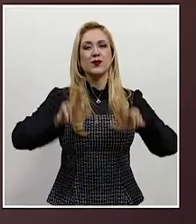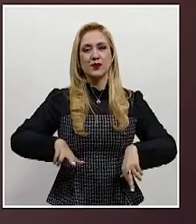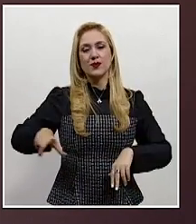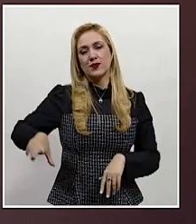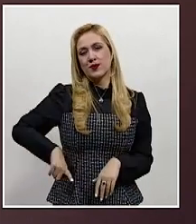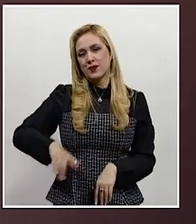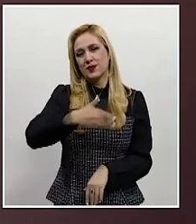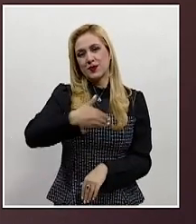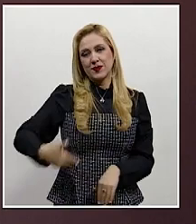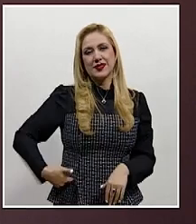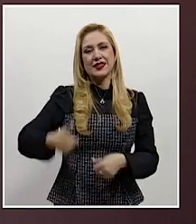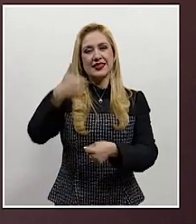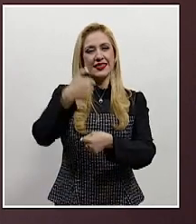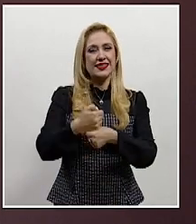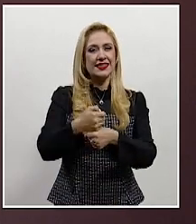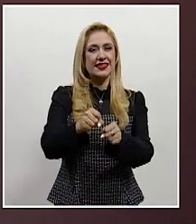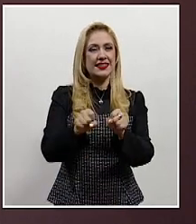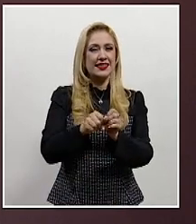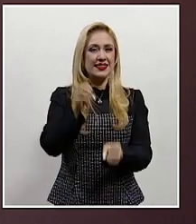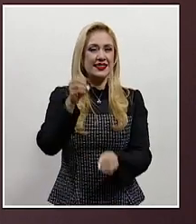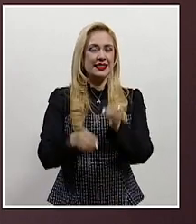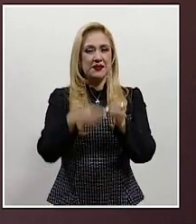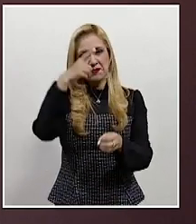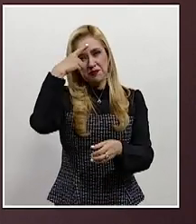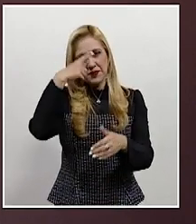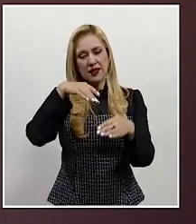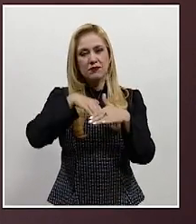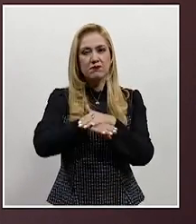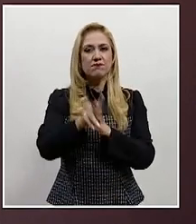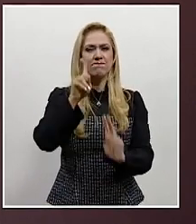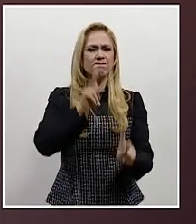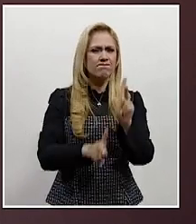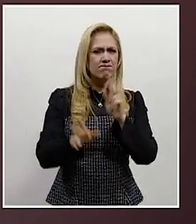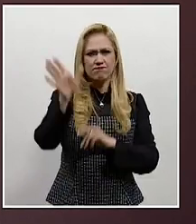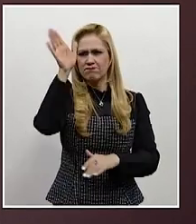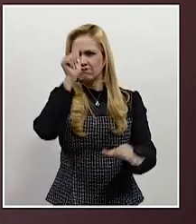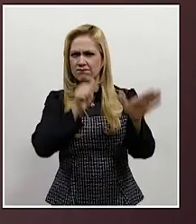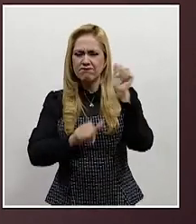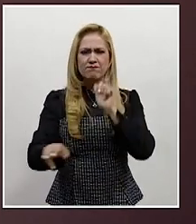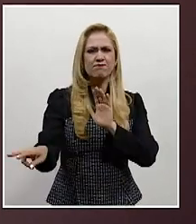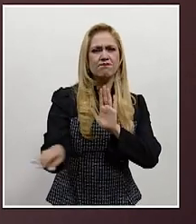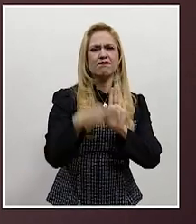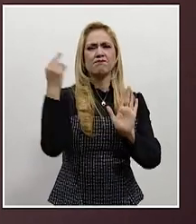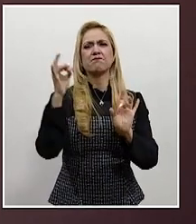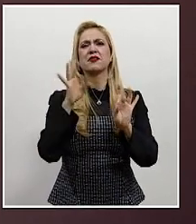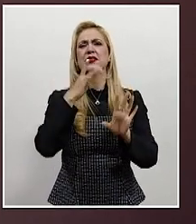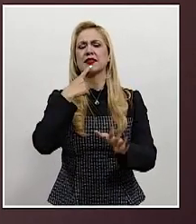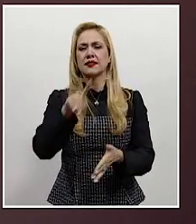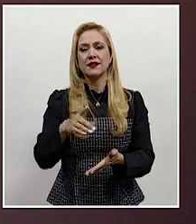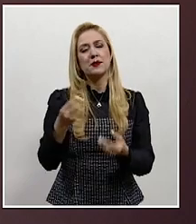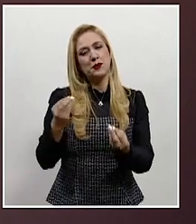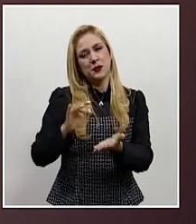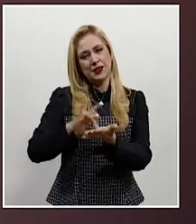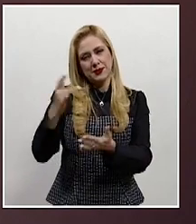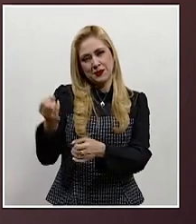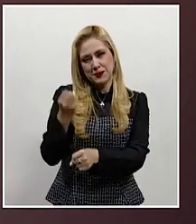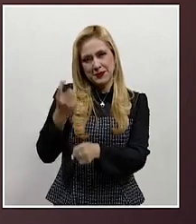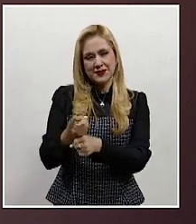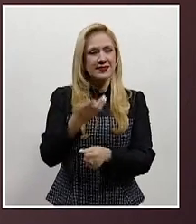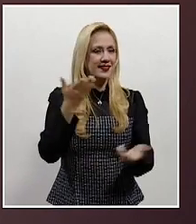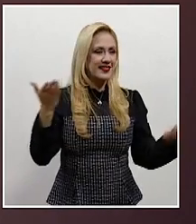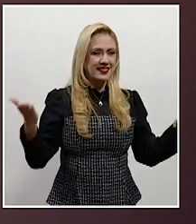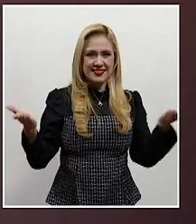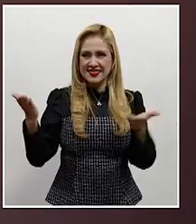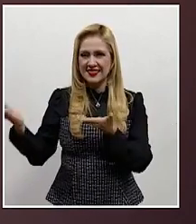la Sexta Sala del Tribunal Federal de Conciliación y Arbitraje. Magistrada, bienvenida. Muchas gracias, Verónica, por la oportunidad y gracias a nuestras